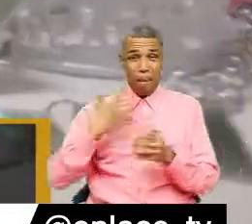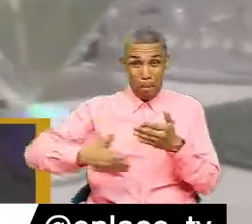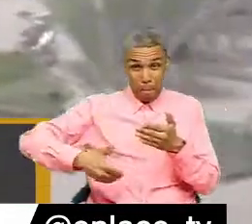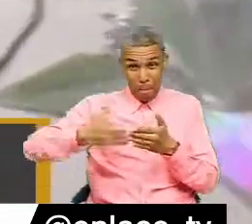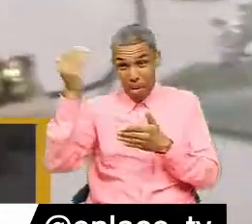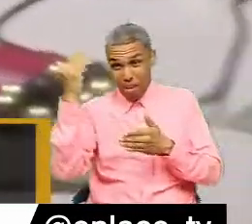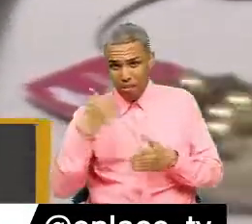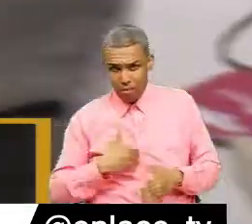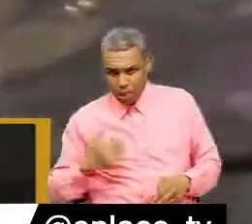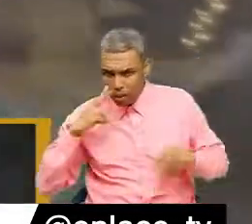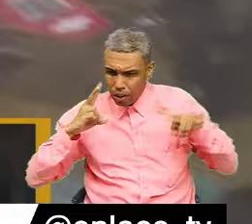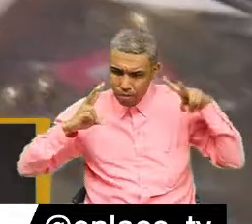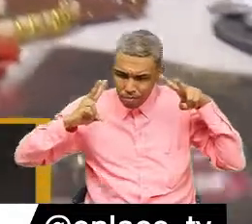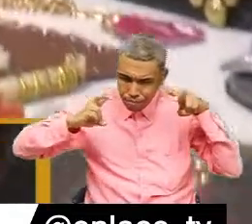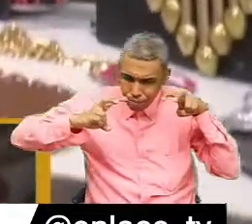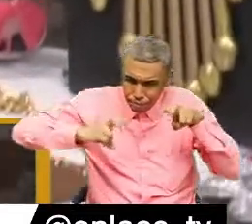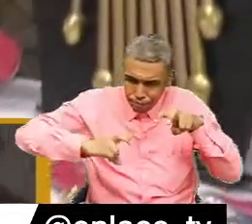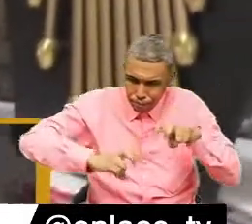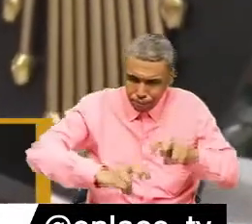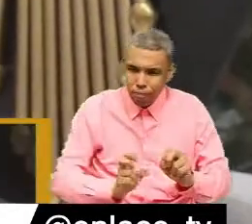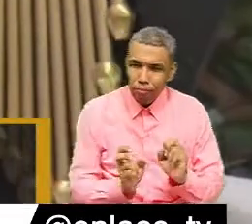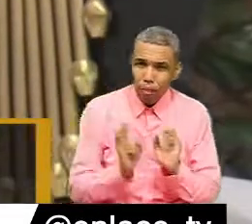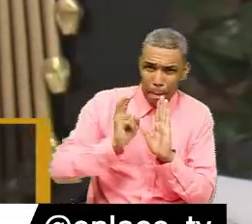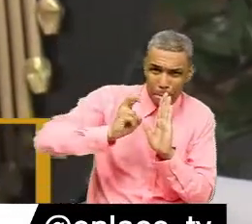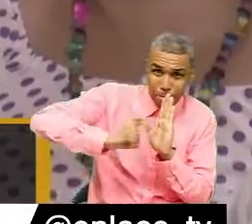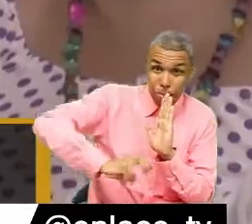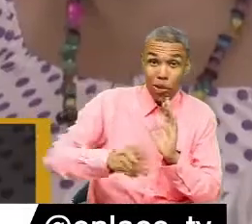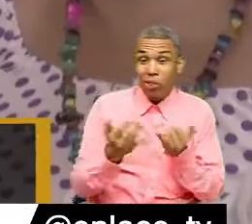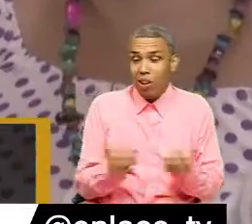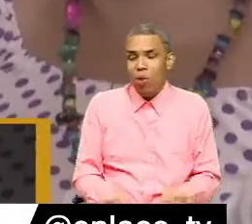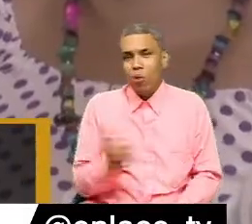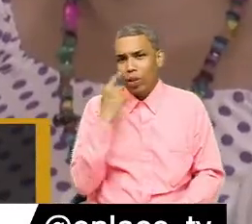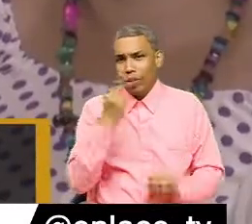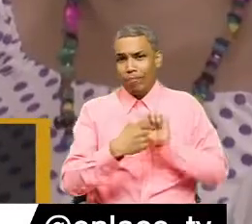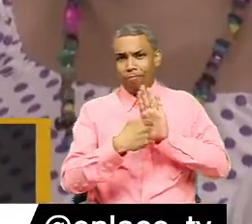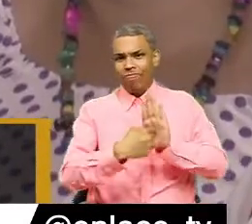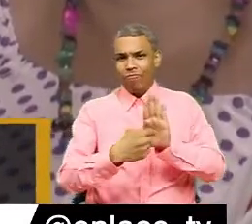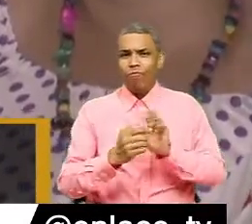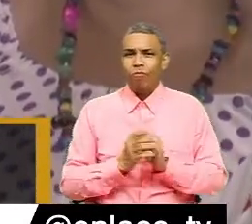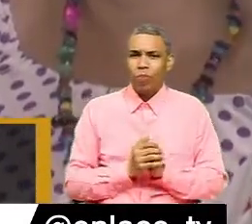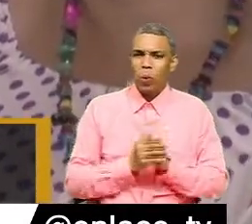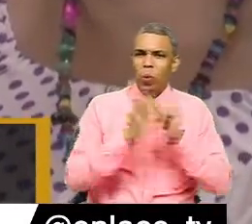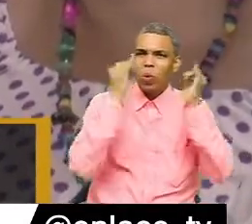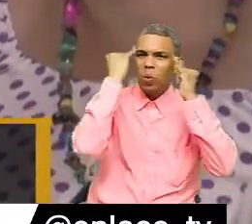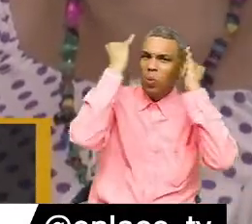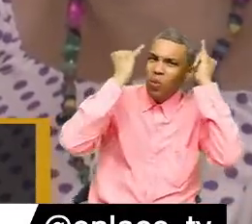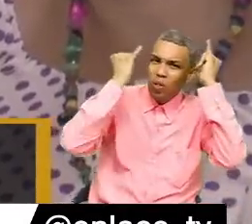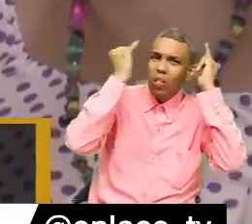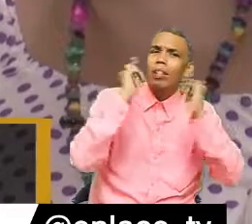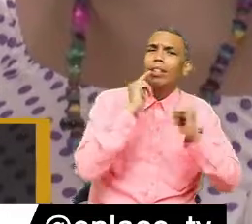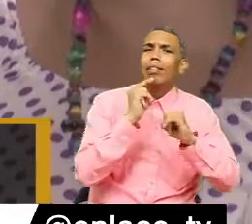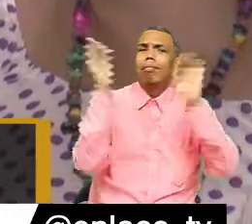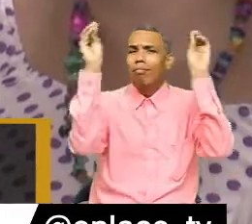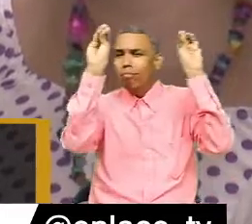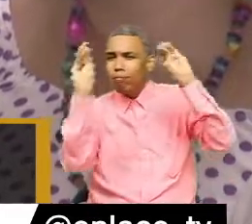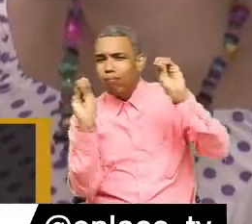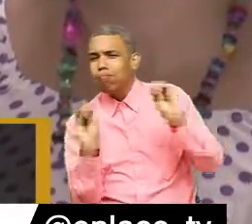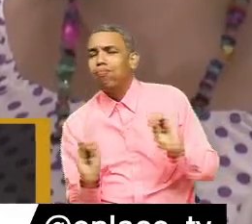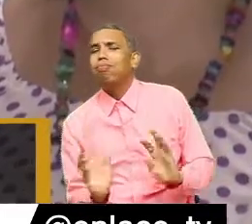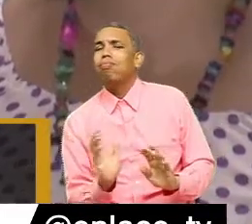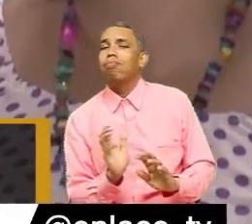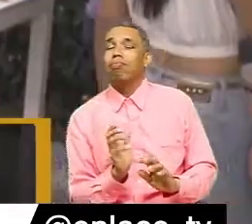excelente resultado porque, como lo pueden ver en las imágenes, hay productos maravillosos, hay artículos